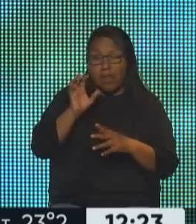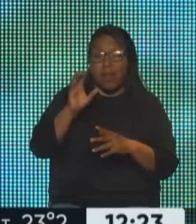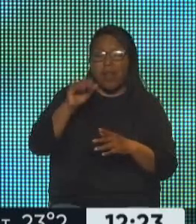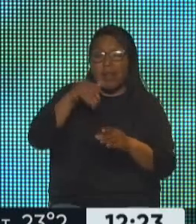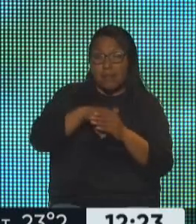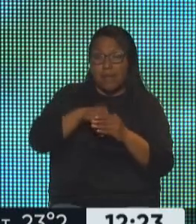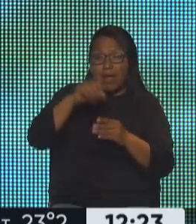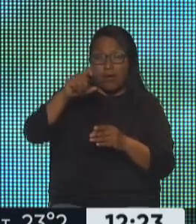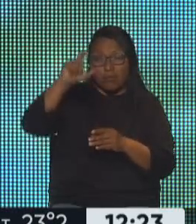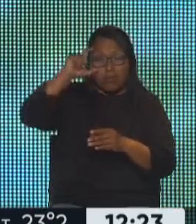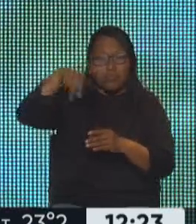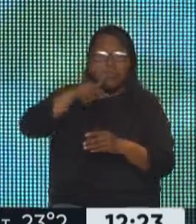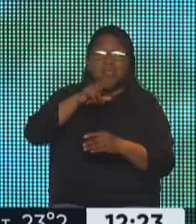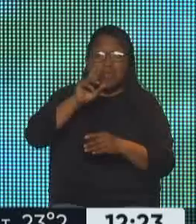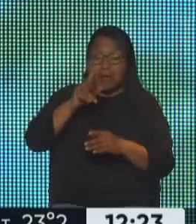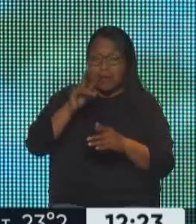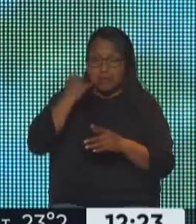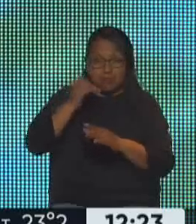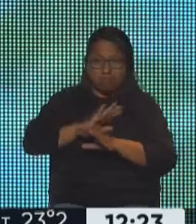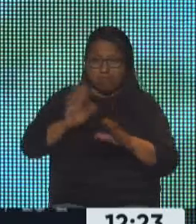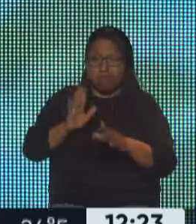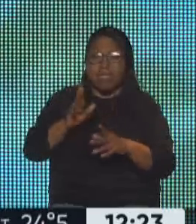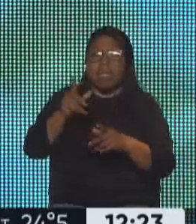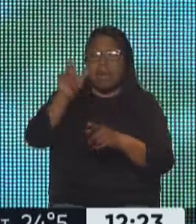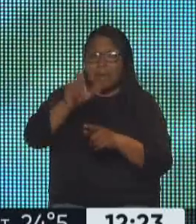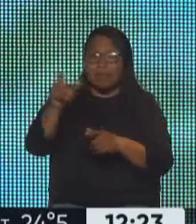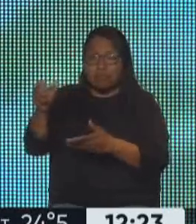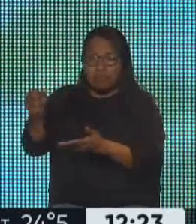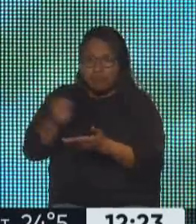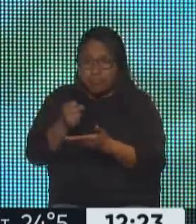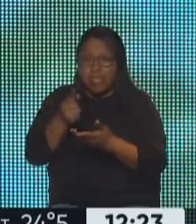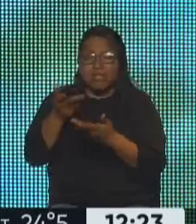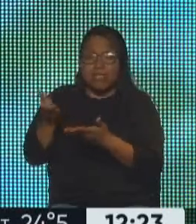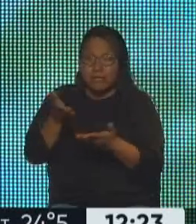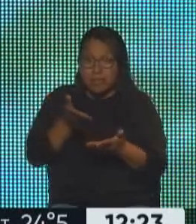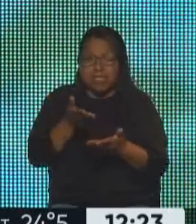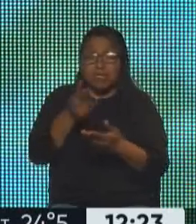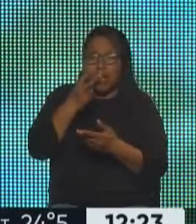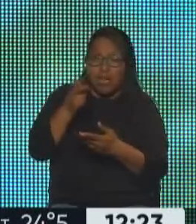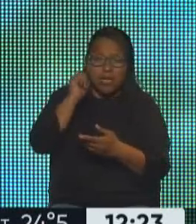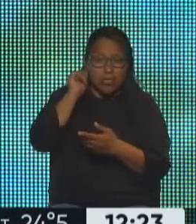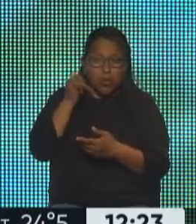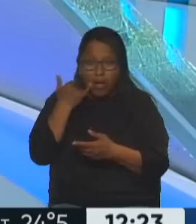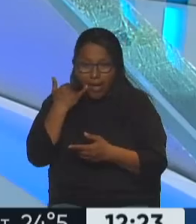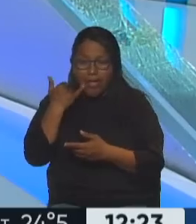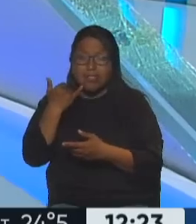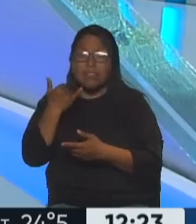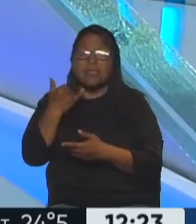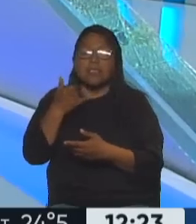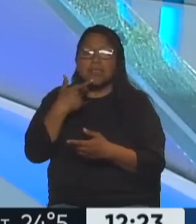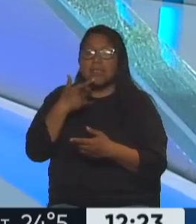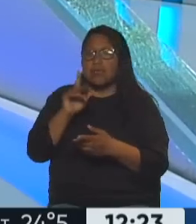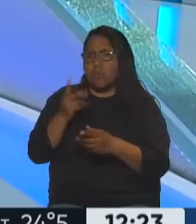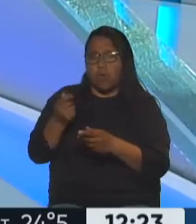Central ya lo instrumentó. Aquellos que tengan subsidio, eso sí, a los servicios, bueno, eléctrico, gas y agua, no podrán